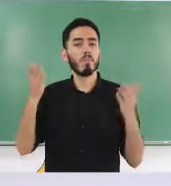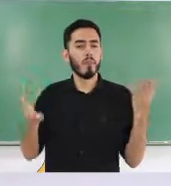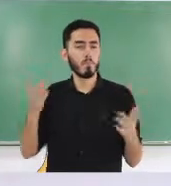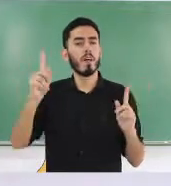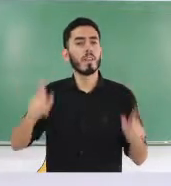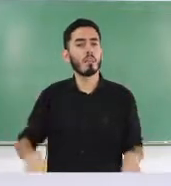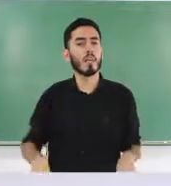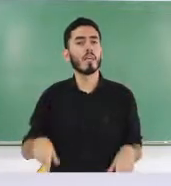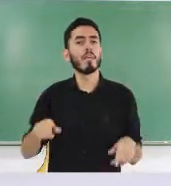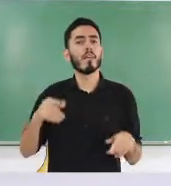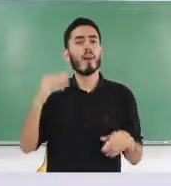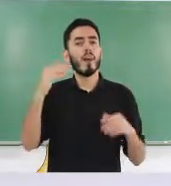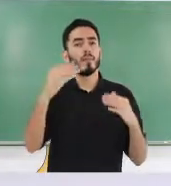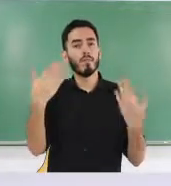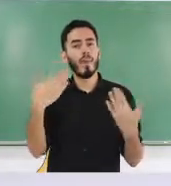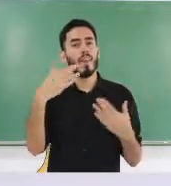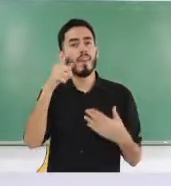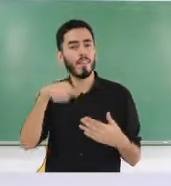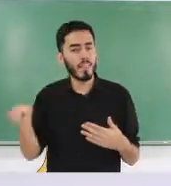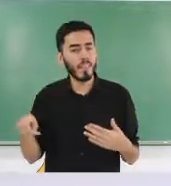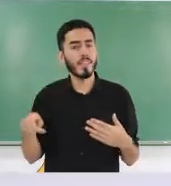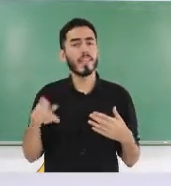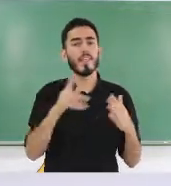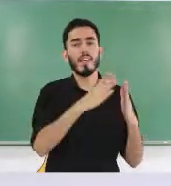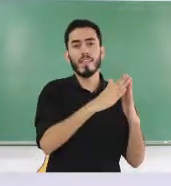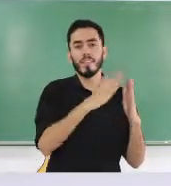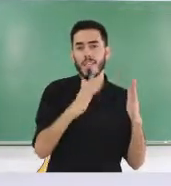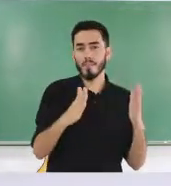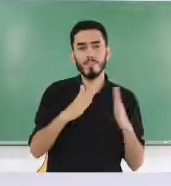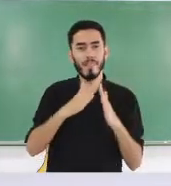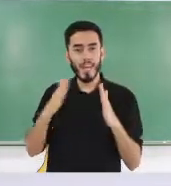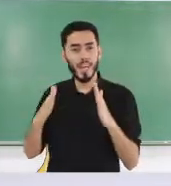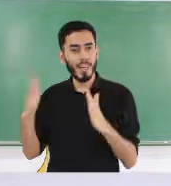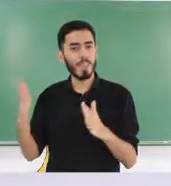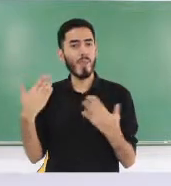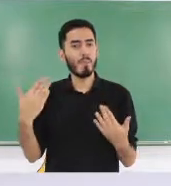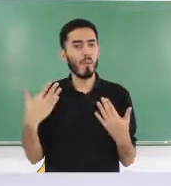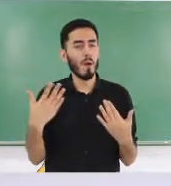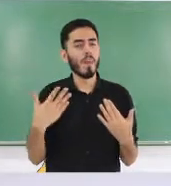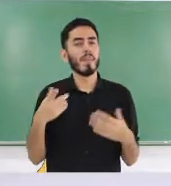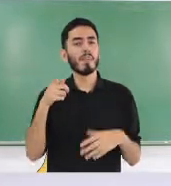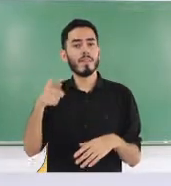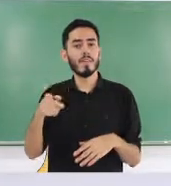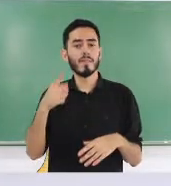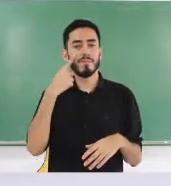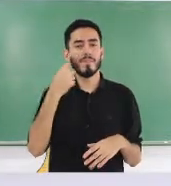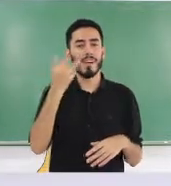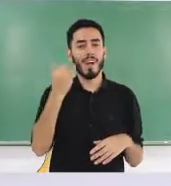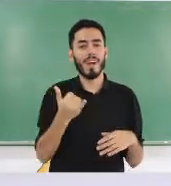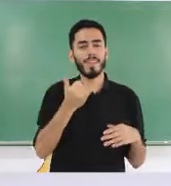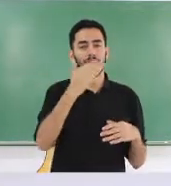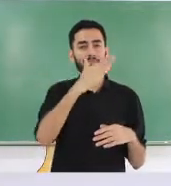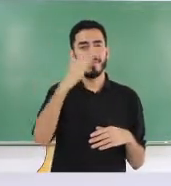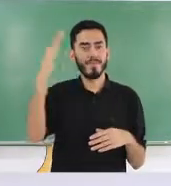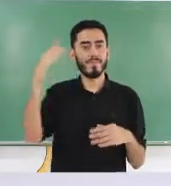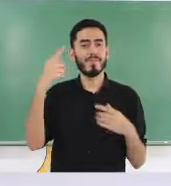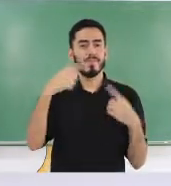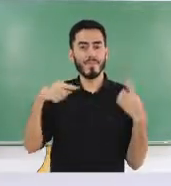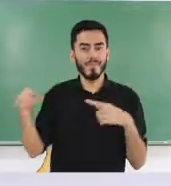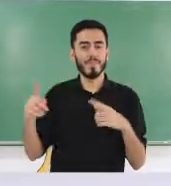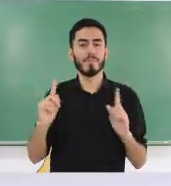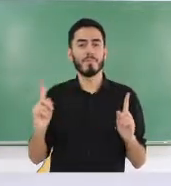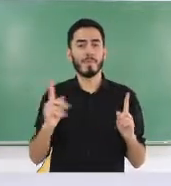razones entre los segmentos, fíjense, que están ubicados entre paralelos en una misma transversal.